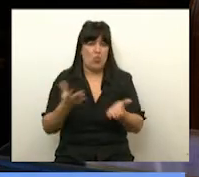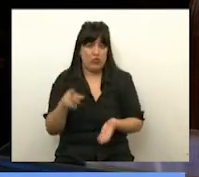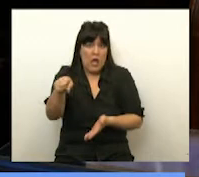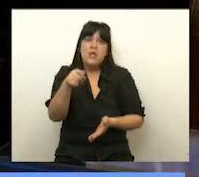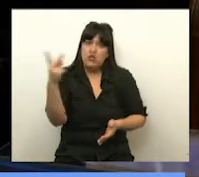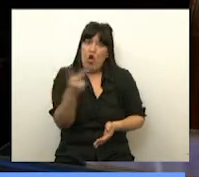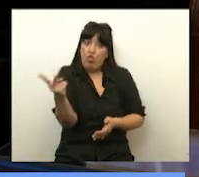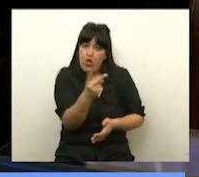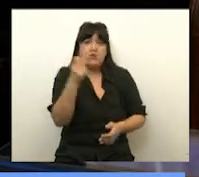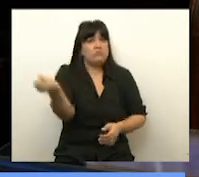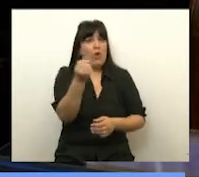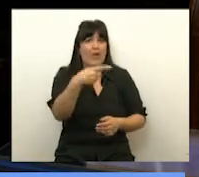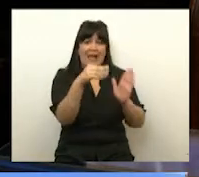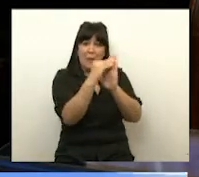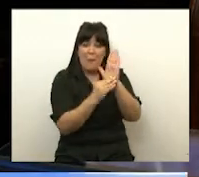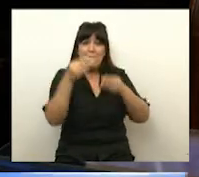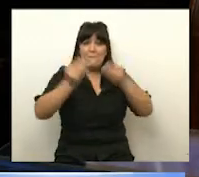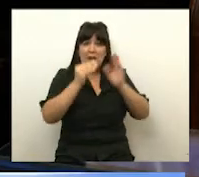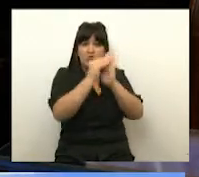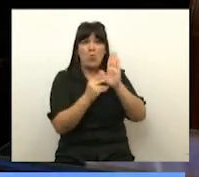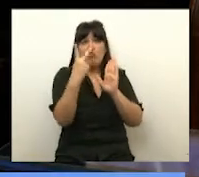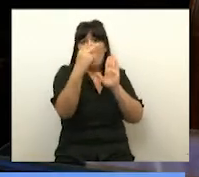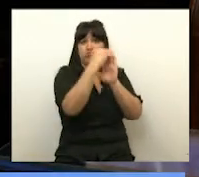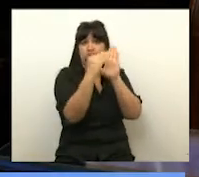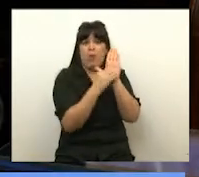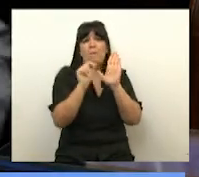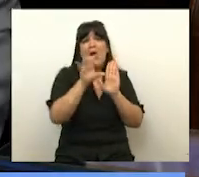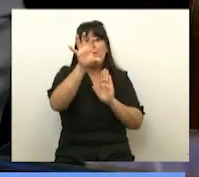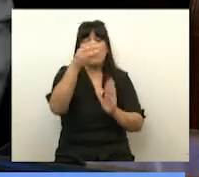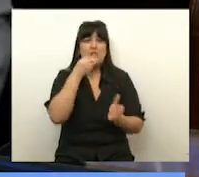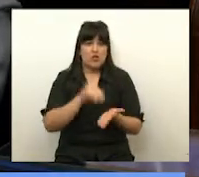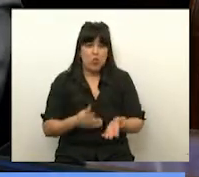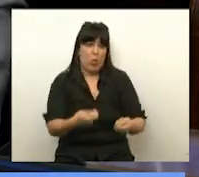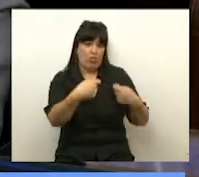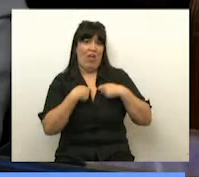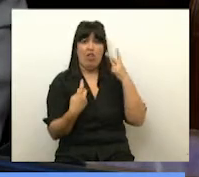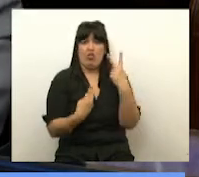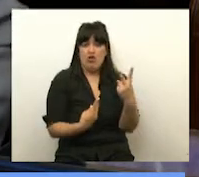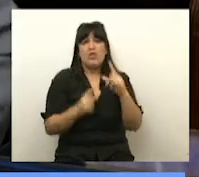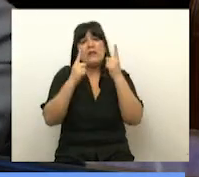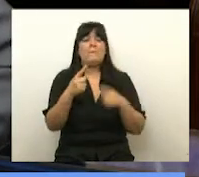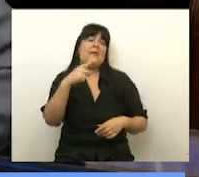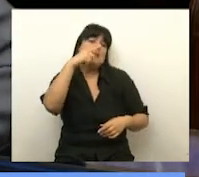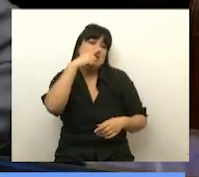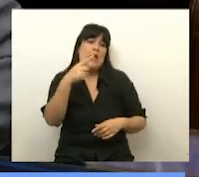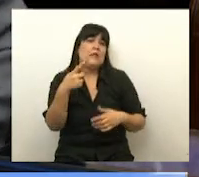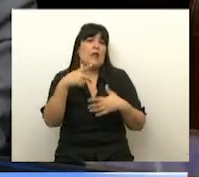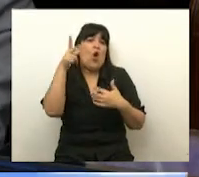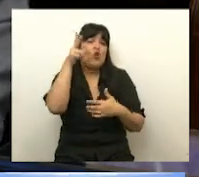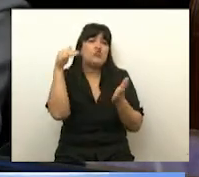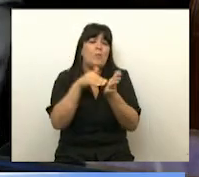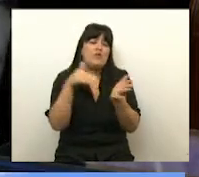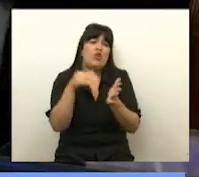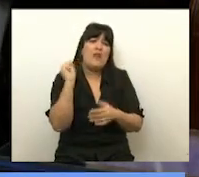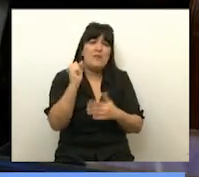que nos entrega el presupuesto que hoy estamos tratando para la provincia del Chubut, además de 6 o 7 millones de pesos para poder